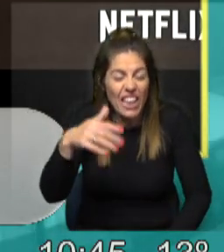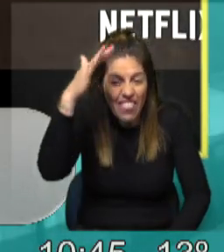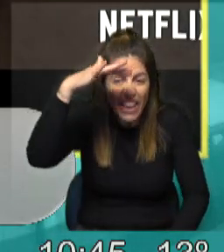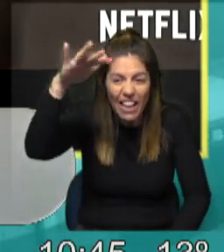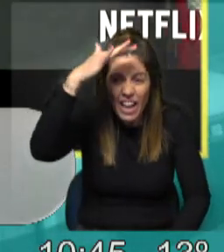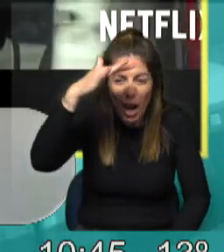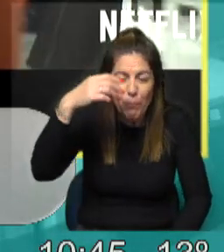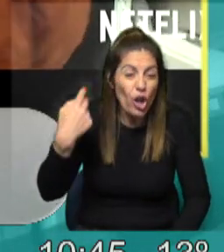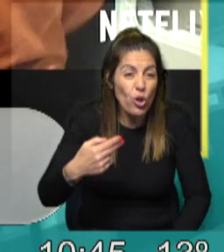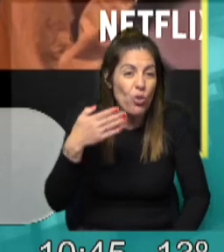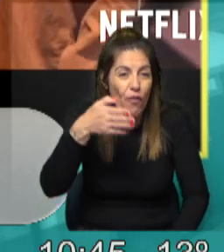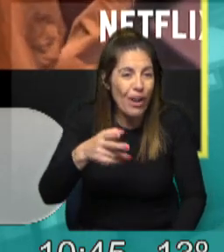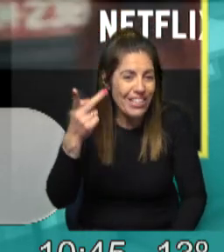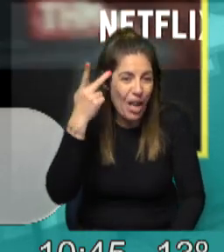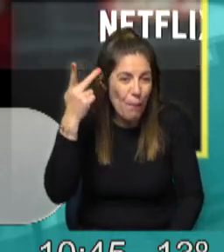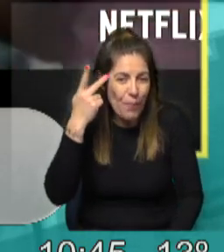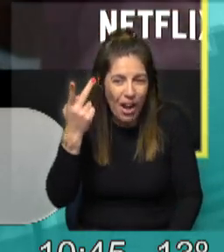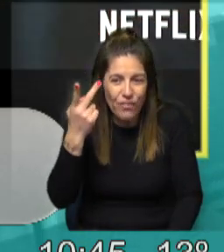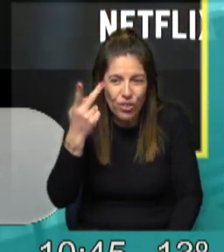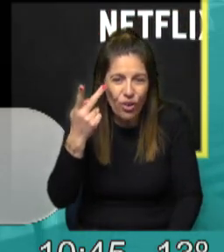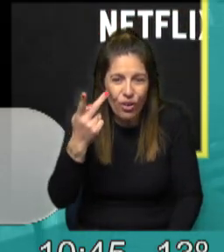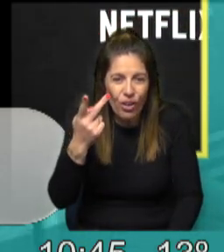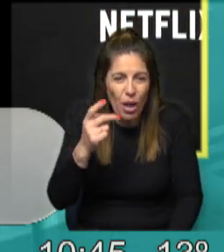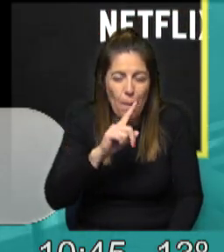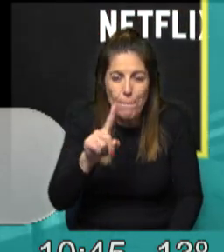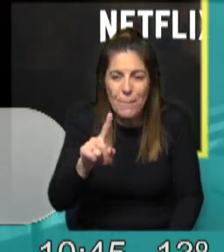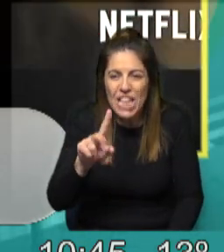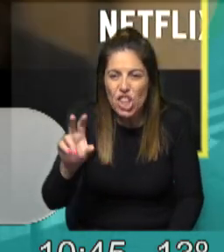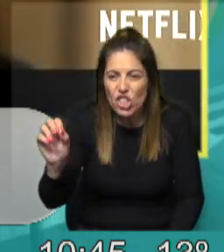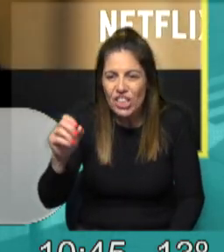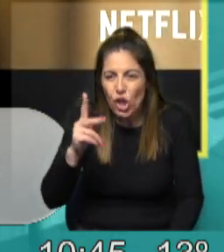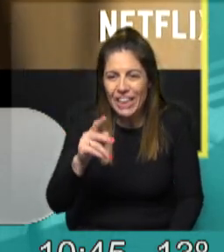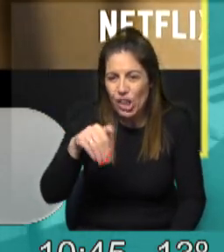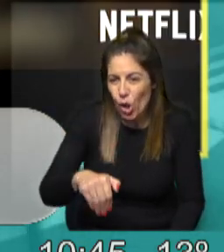paulista, que nunca fue a San Pablo, que está a 1.200 kilómetros.